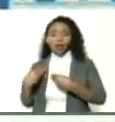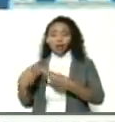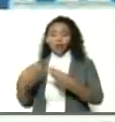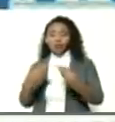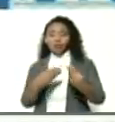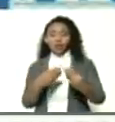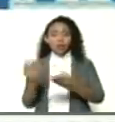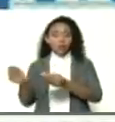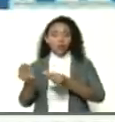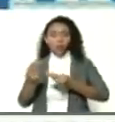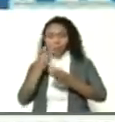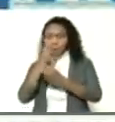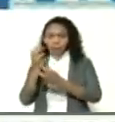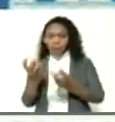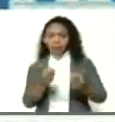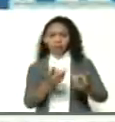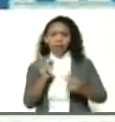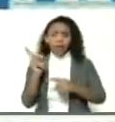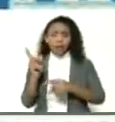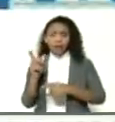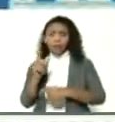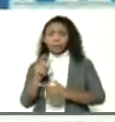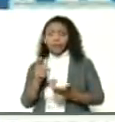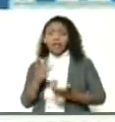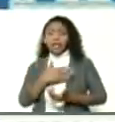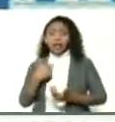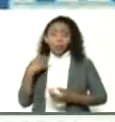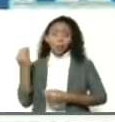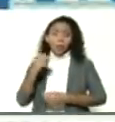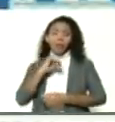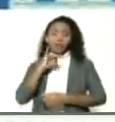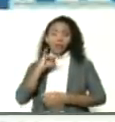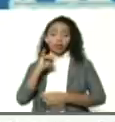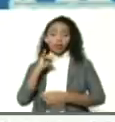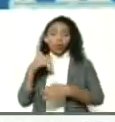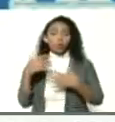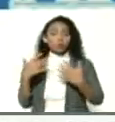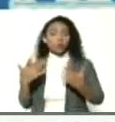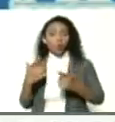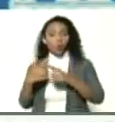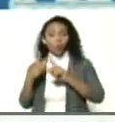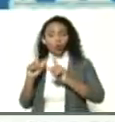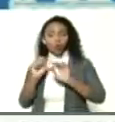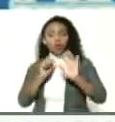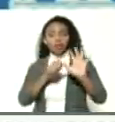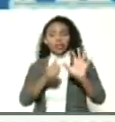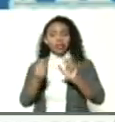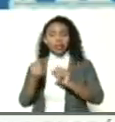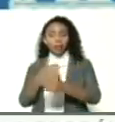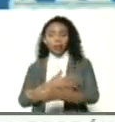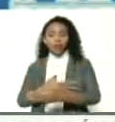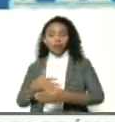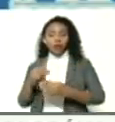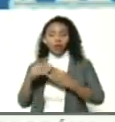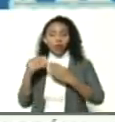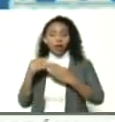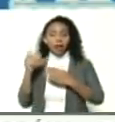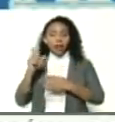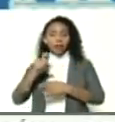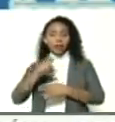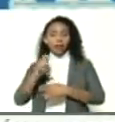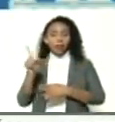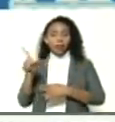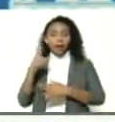dan la bienvenida de este depósito. Queremos además informar que los otros 60 millones de dólares requeridos